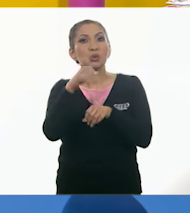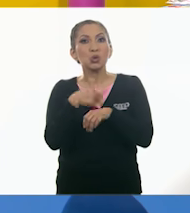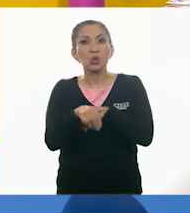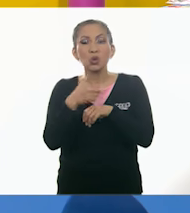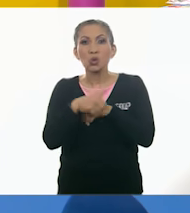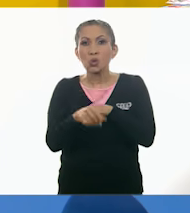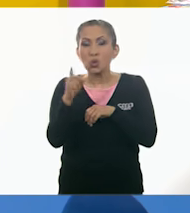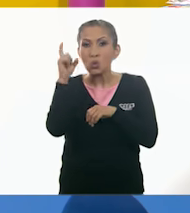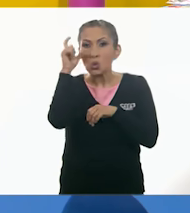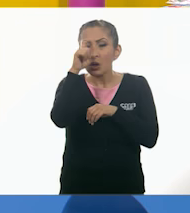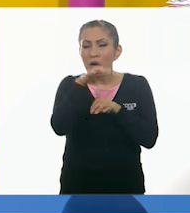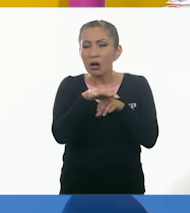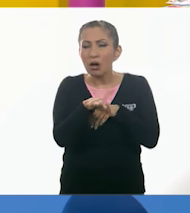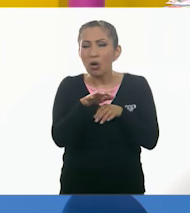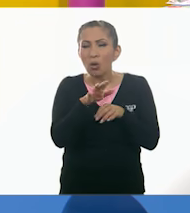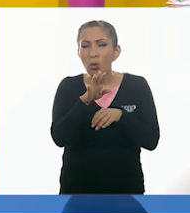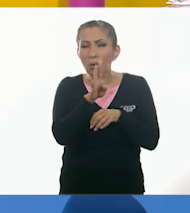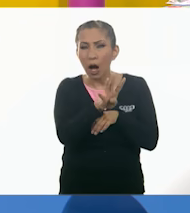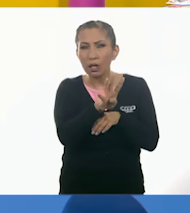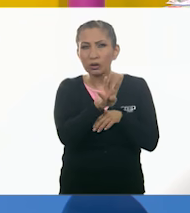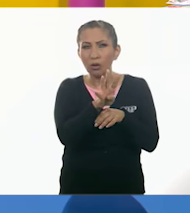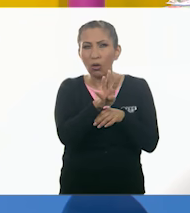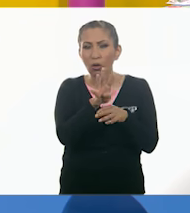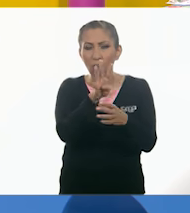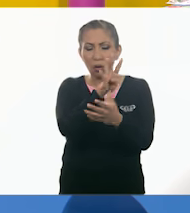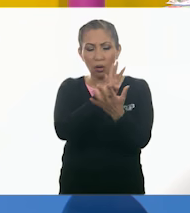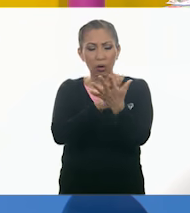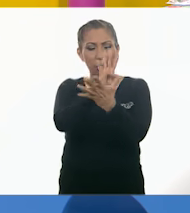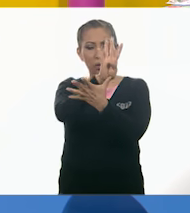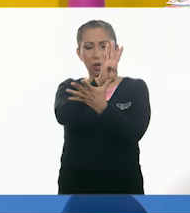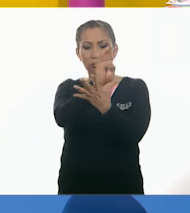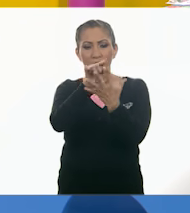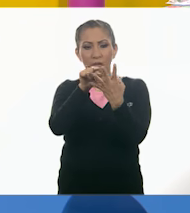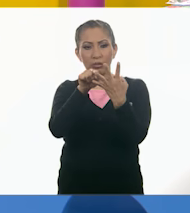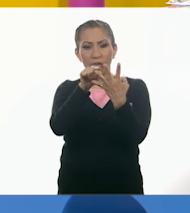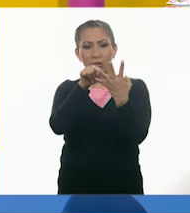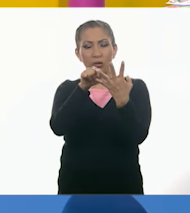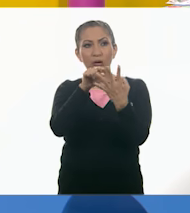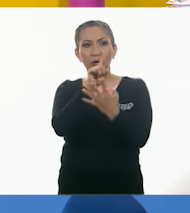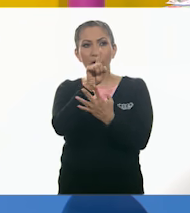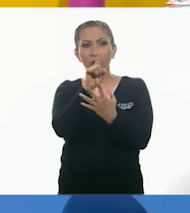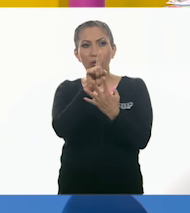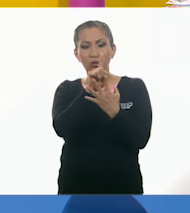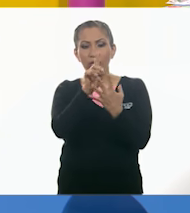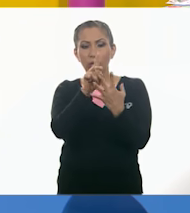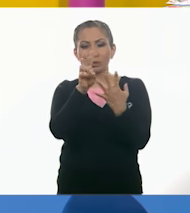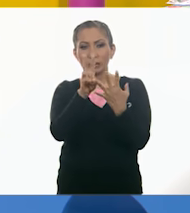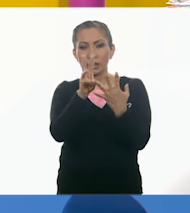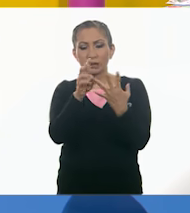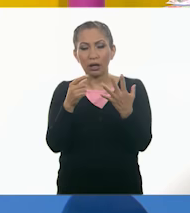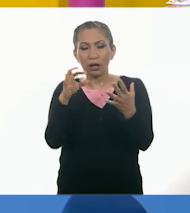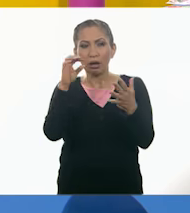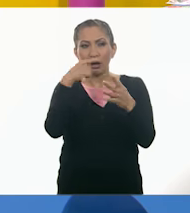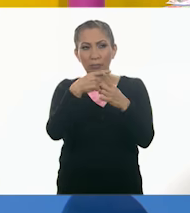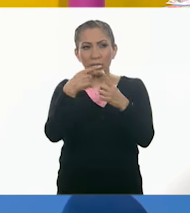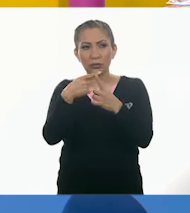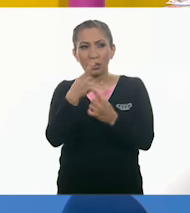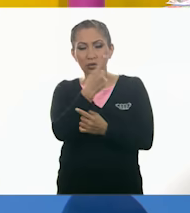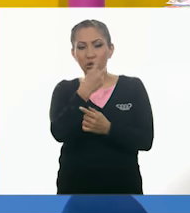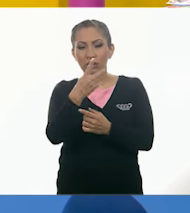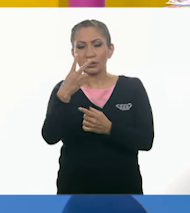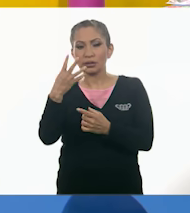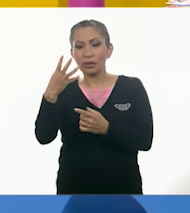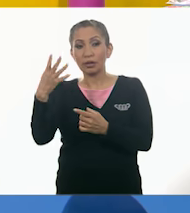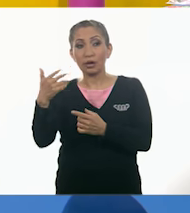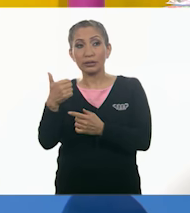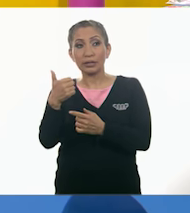misterioso. Número misterioso. 4 y 3 casillas más. 1, 2, 3. Las juntamos, sumamos. 1, 2, 3, 4,